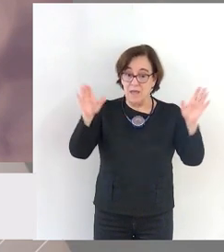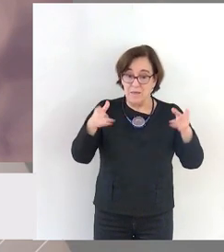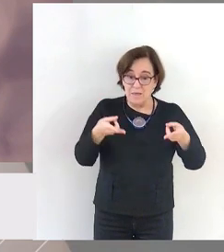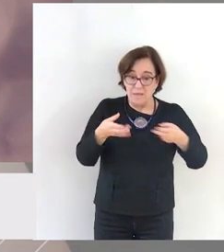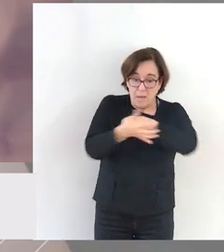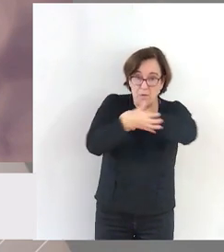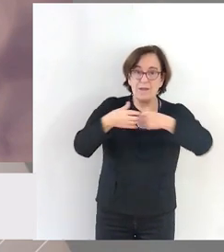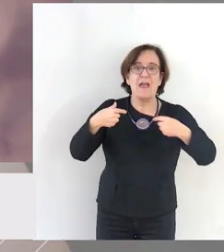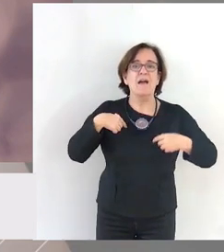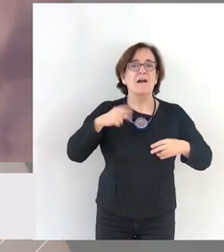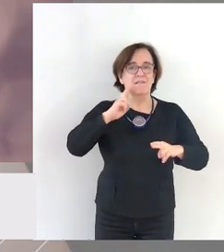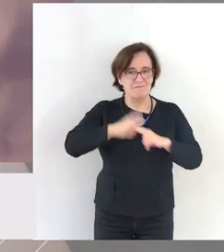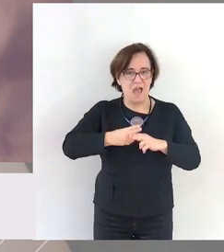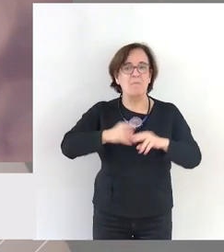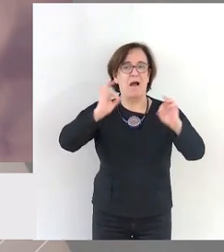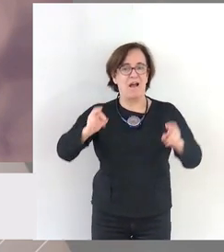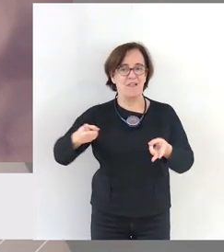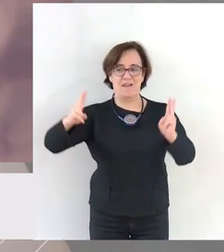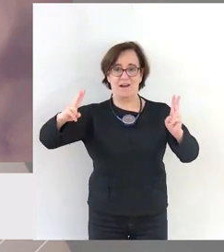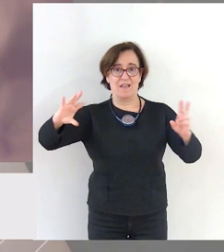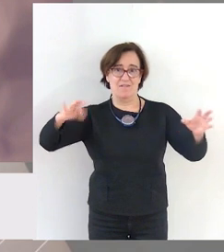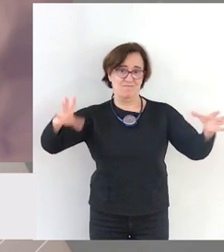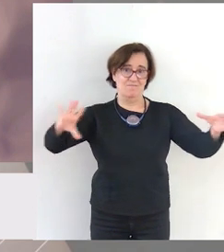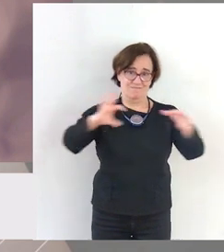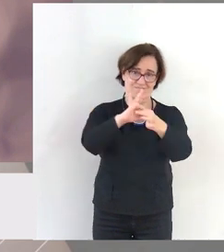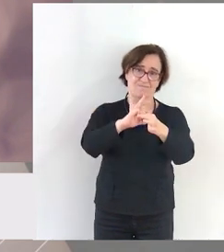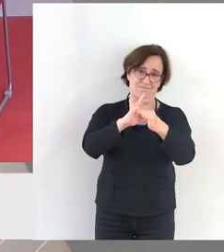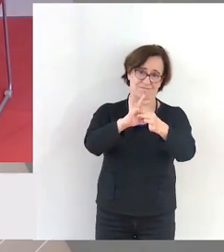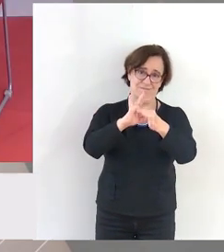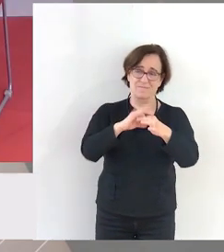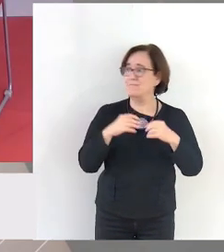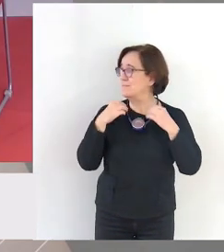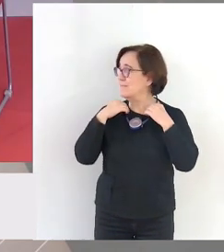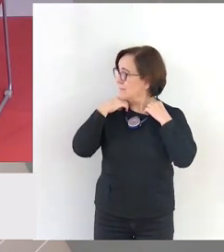y por lo tanto están las dos muy muy íntimamente